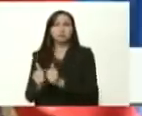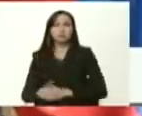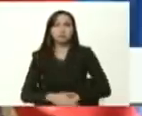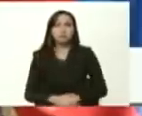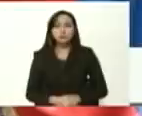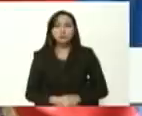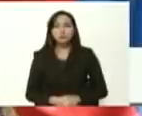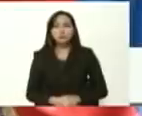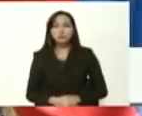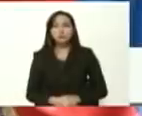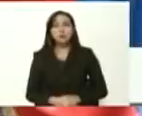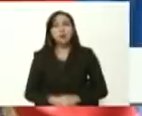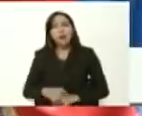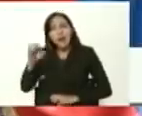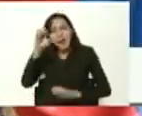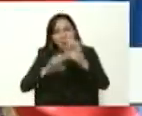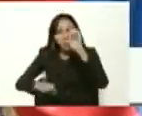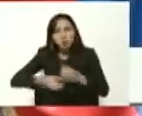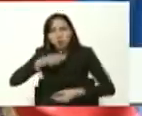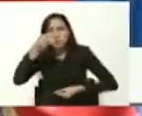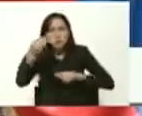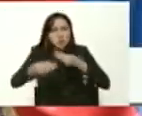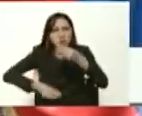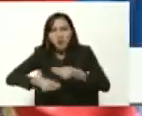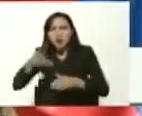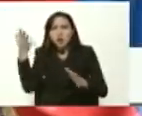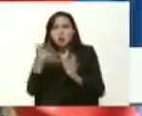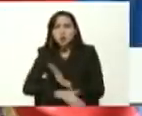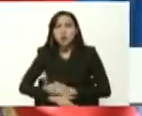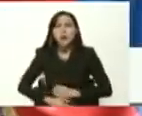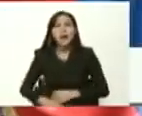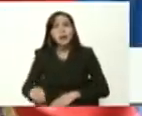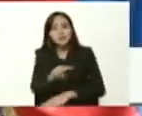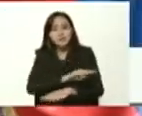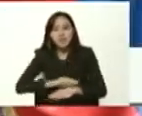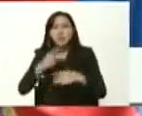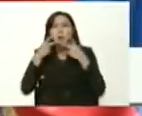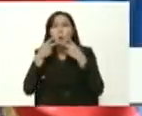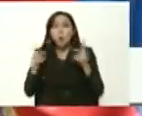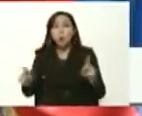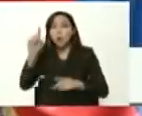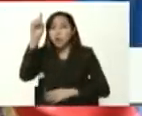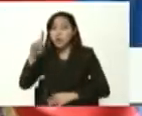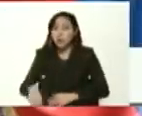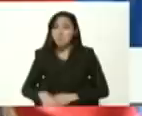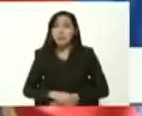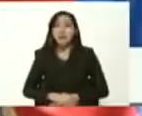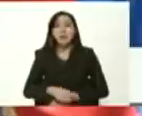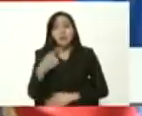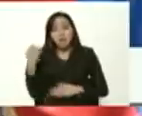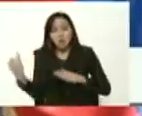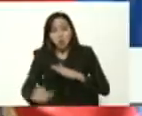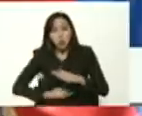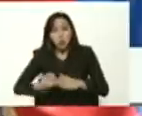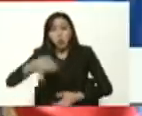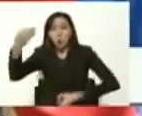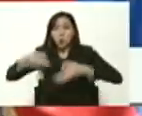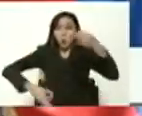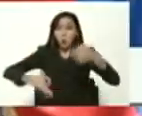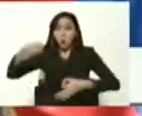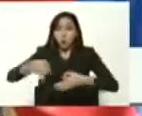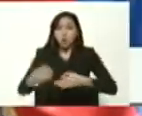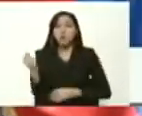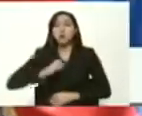Las pesquisas realizadas tanto por el Ministerio Público como por el órgano auxiliar de justicia,